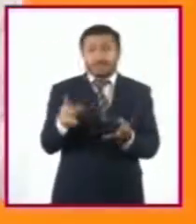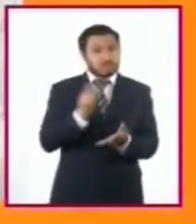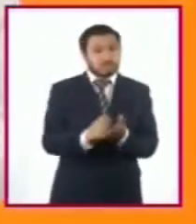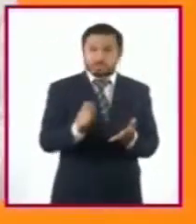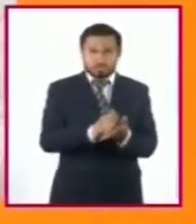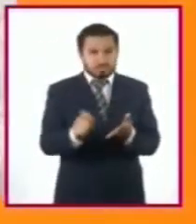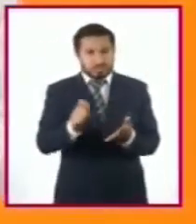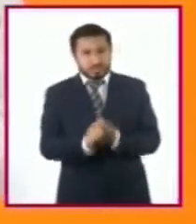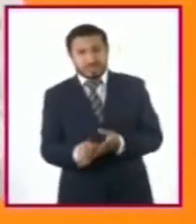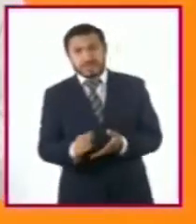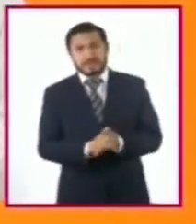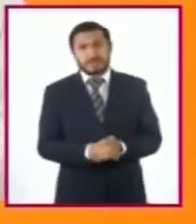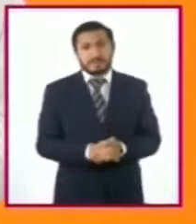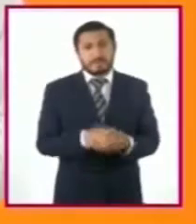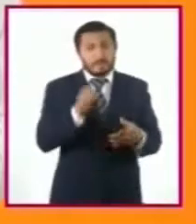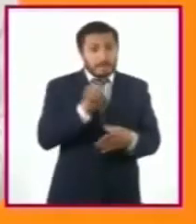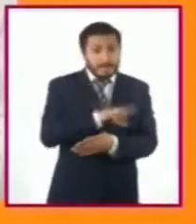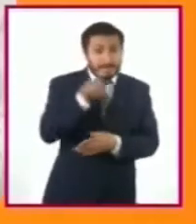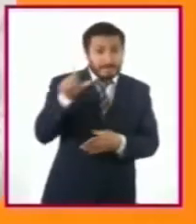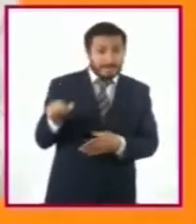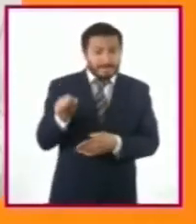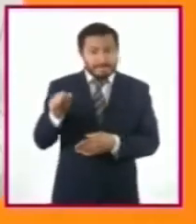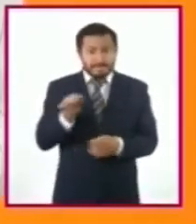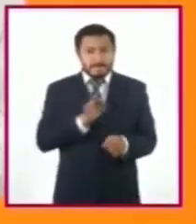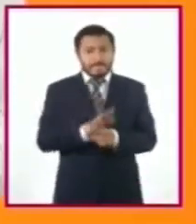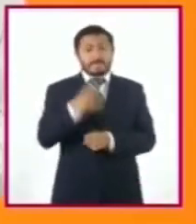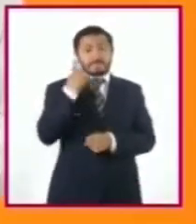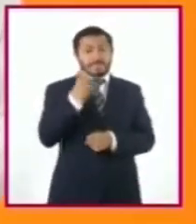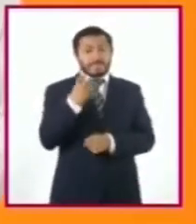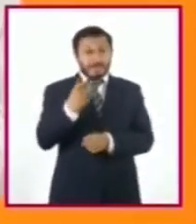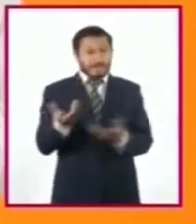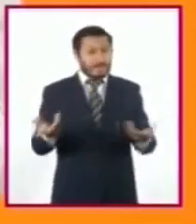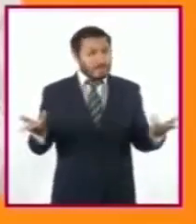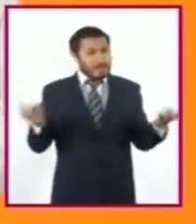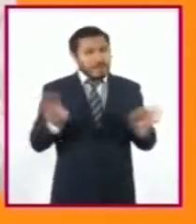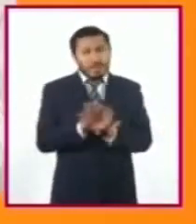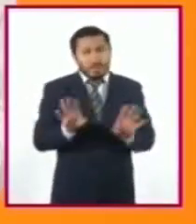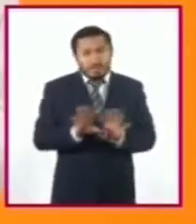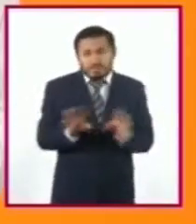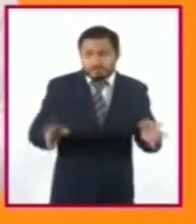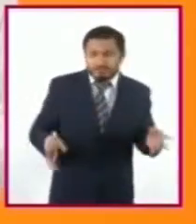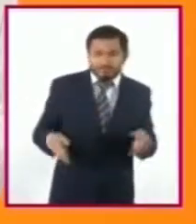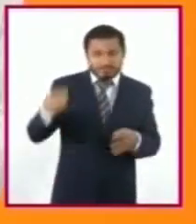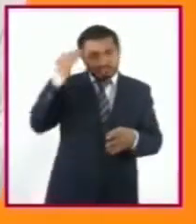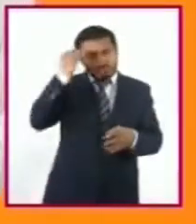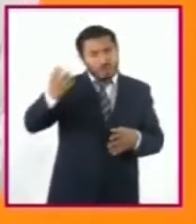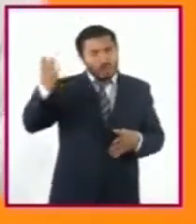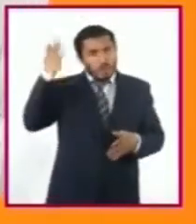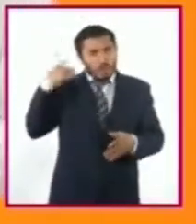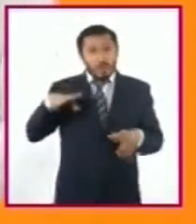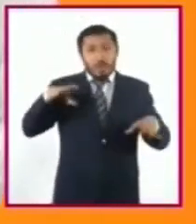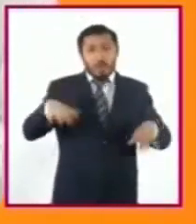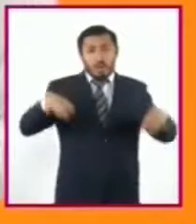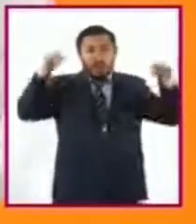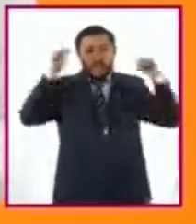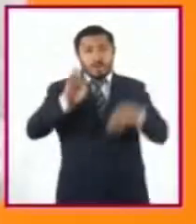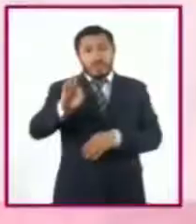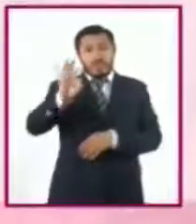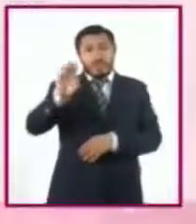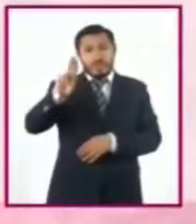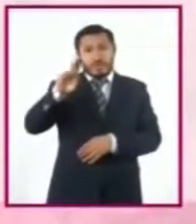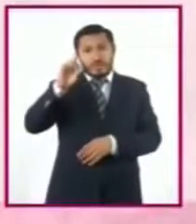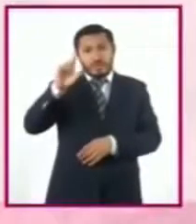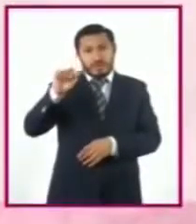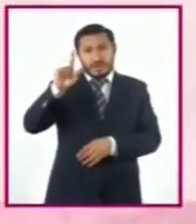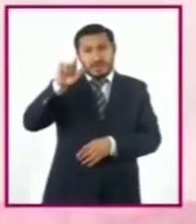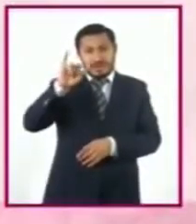que nos situemos rápidamente, con referentes conocidos, digamos que es la época de los castillos y el feudalismo.